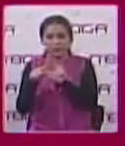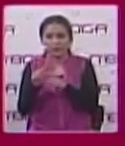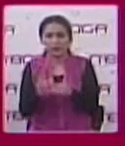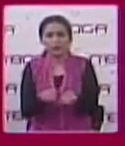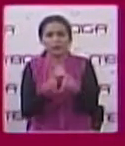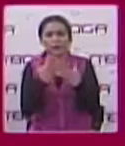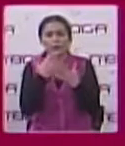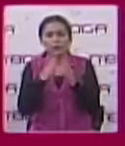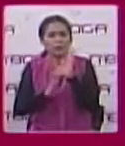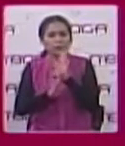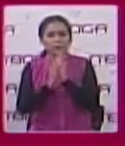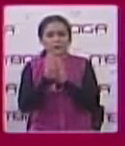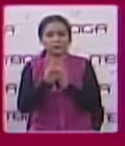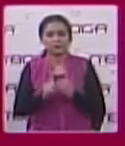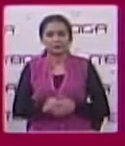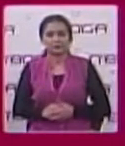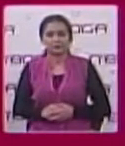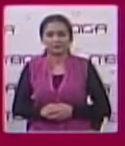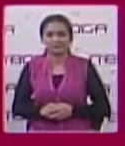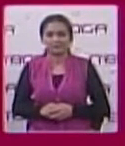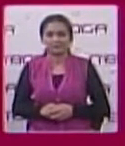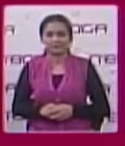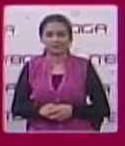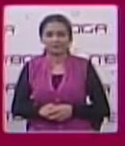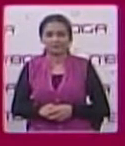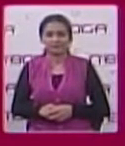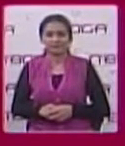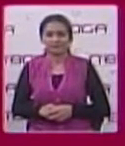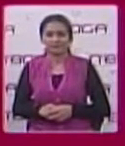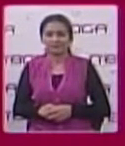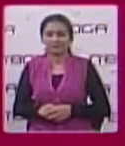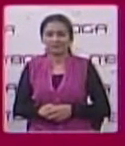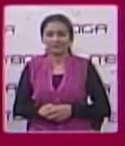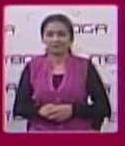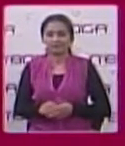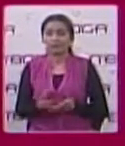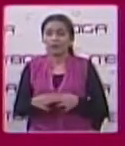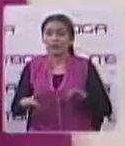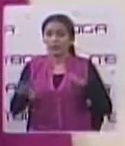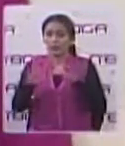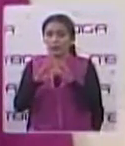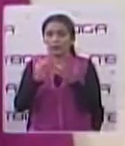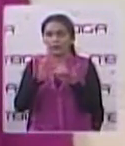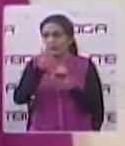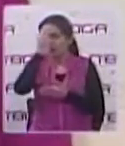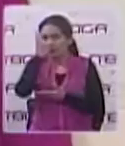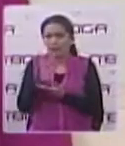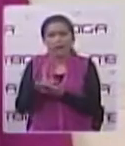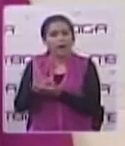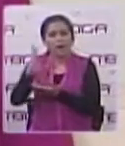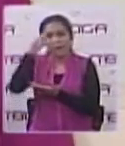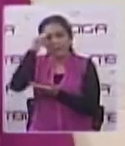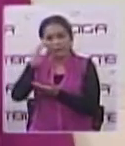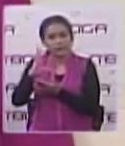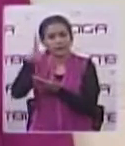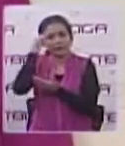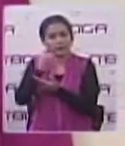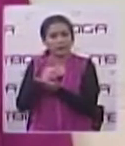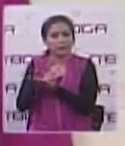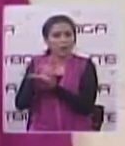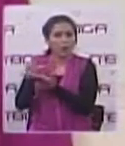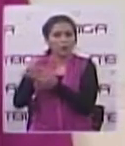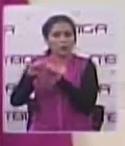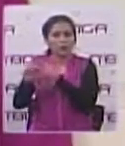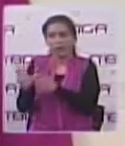María? Creo que es importante siempre estar capacitándose, estar conociendo